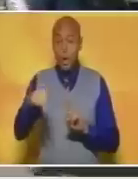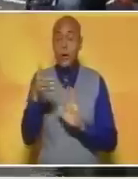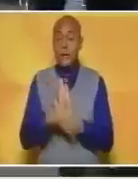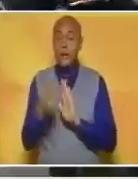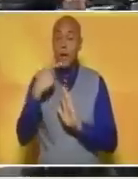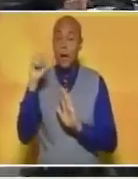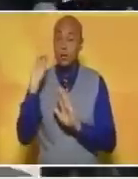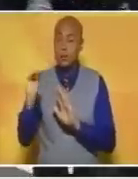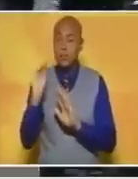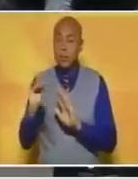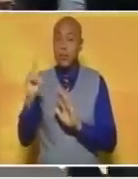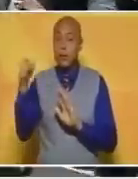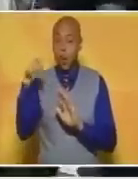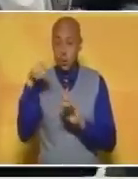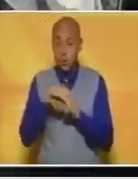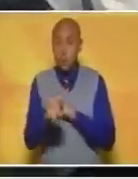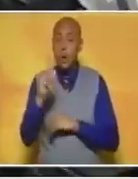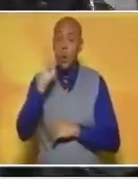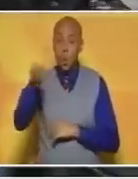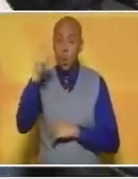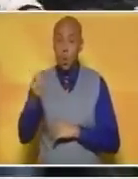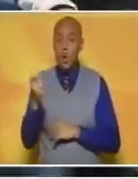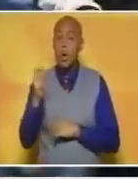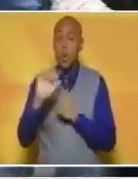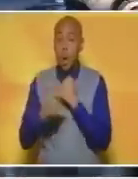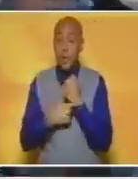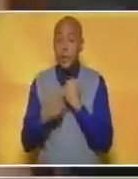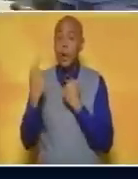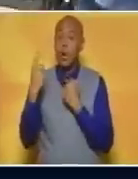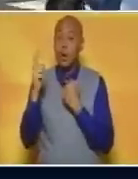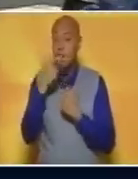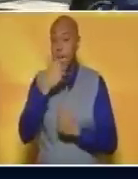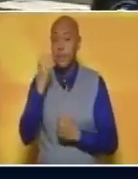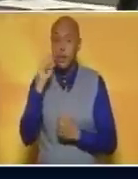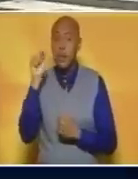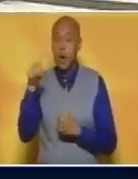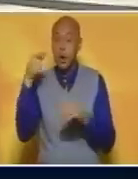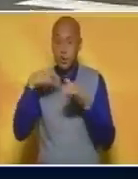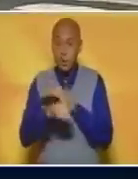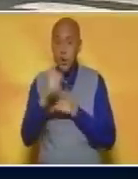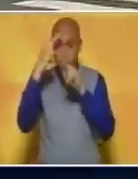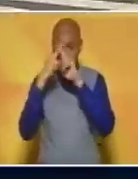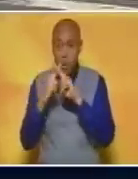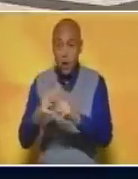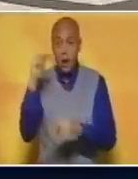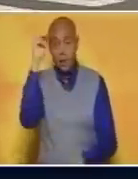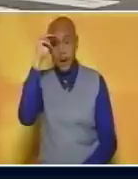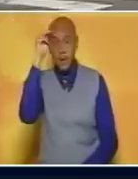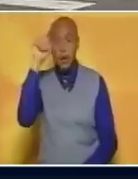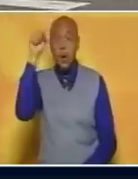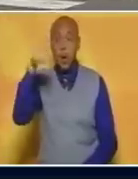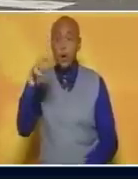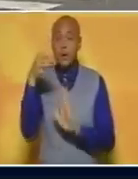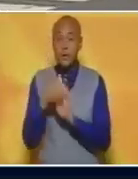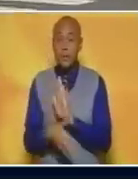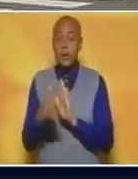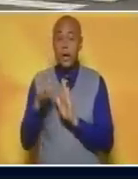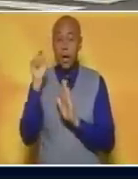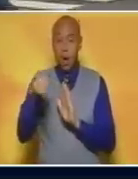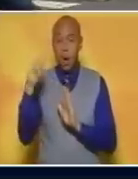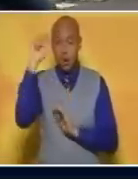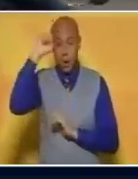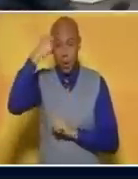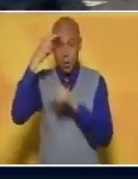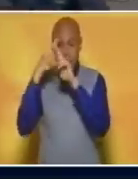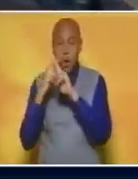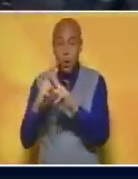una sesión por Juan Guaidó en la que se iba hoy a honrar a los maestros debido a que hoy se está conmemorando